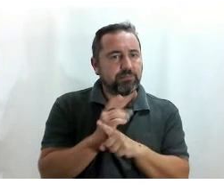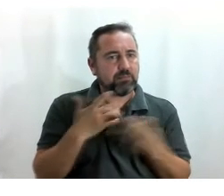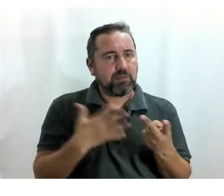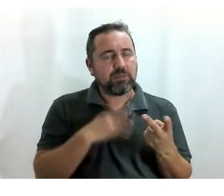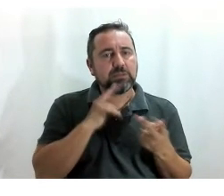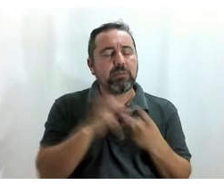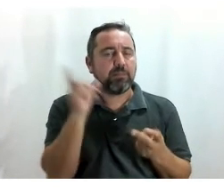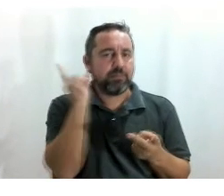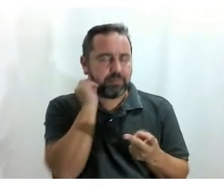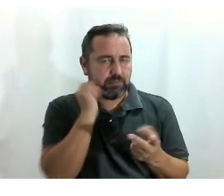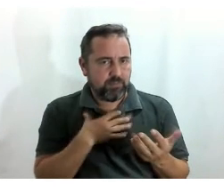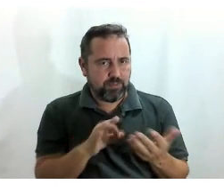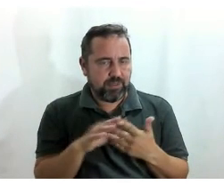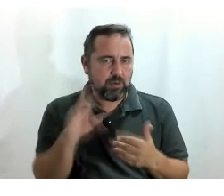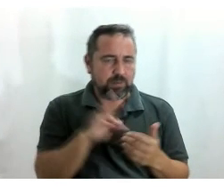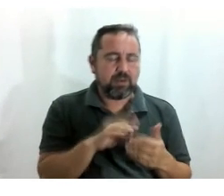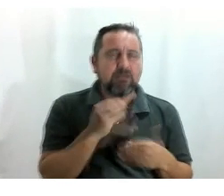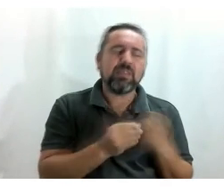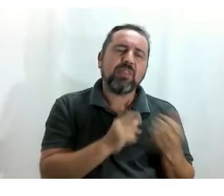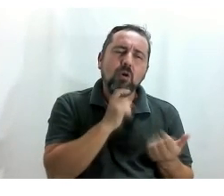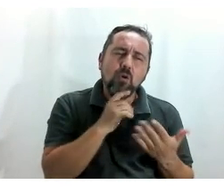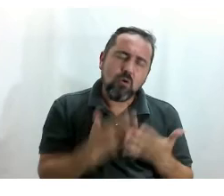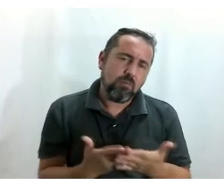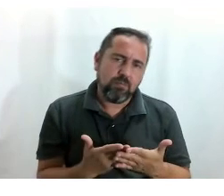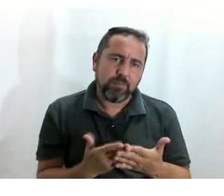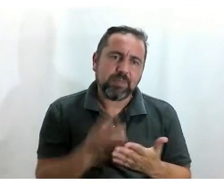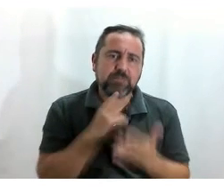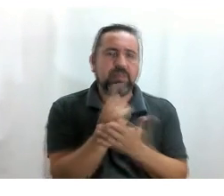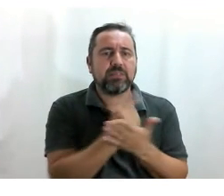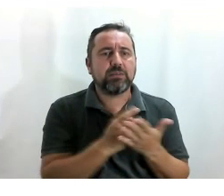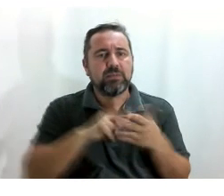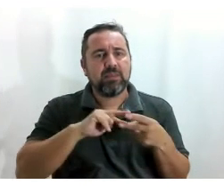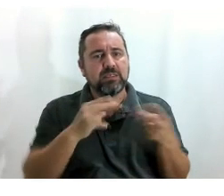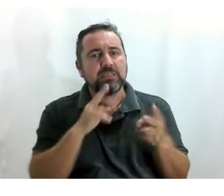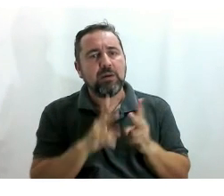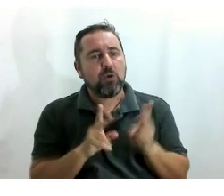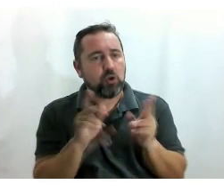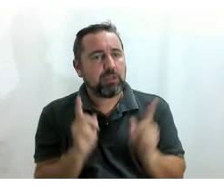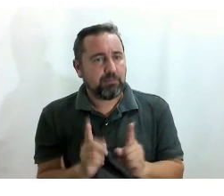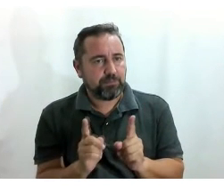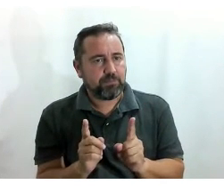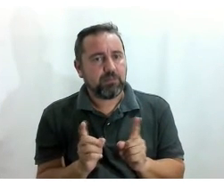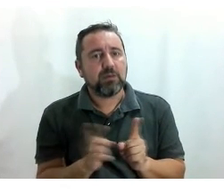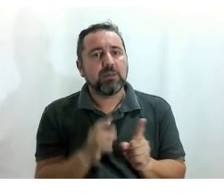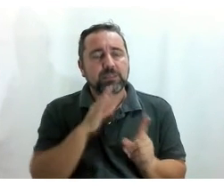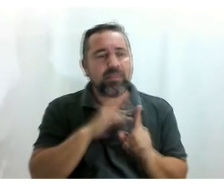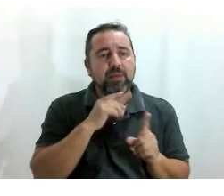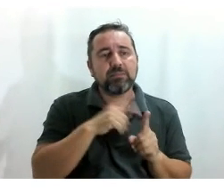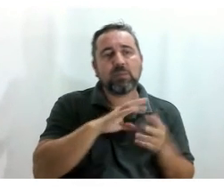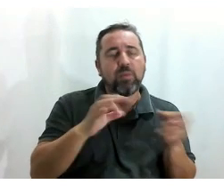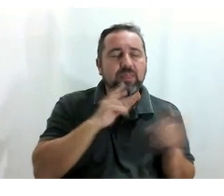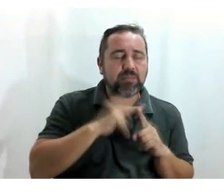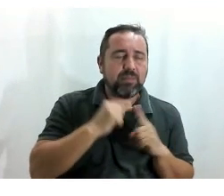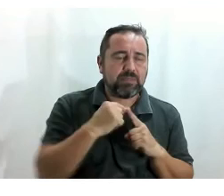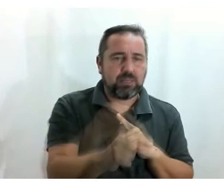pérdida auditiva. ¿Cómo se hace esto? Pues consiste en diseñar una secuencia de ADN corta, que coincide con la secuencia de mensajero, que se